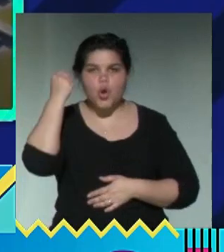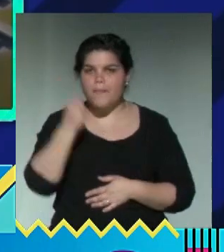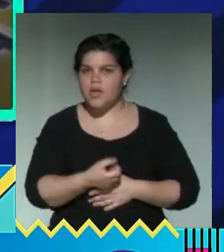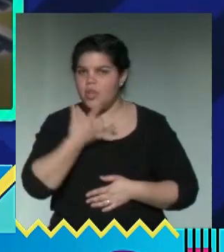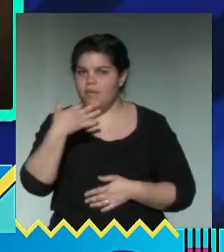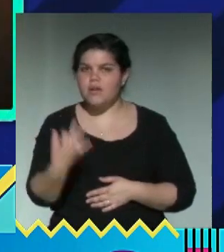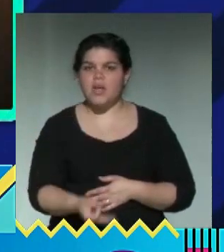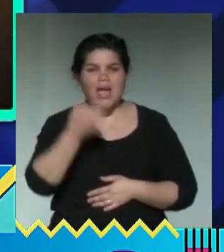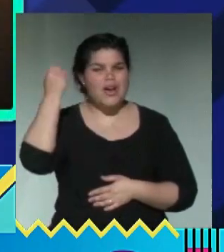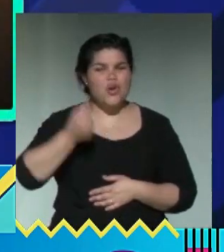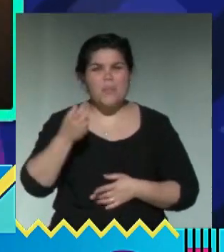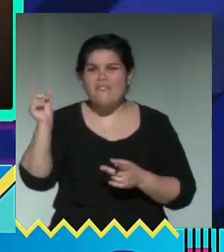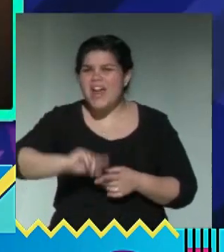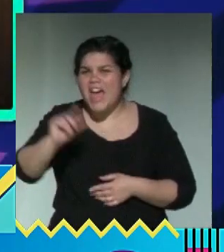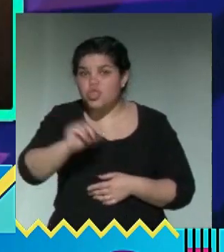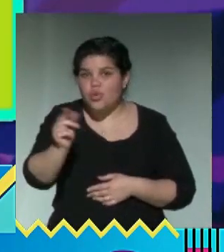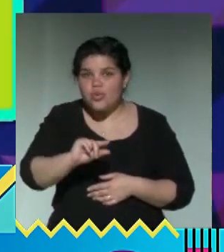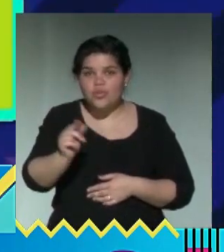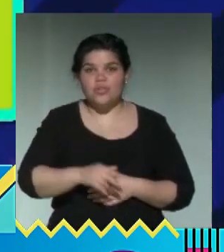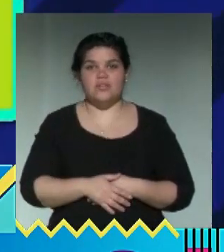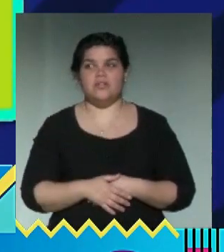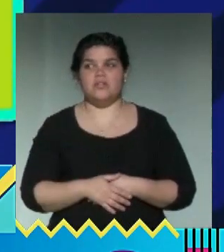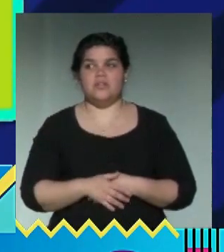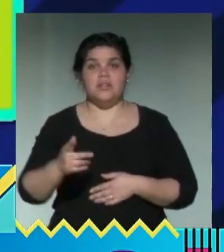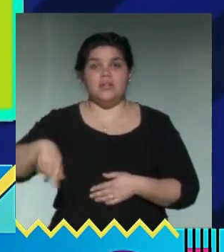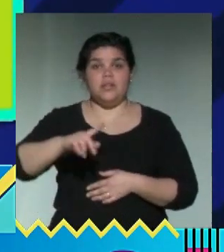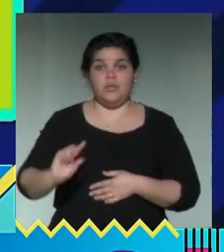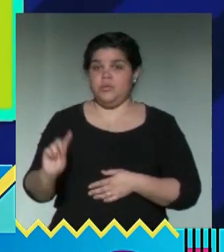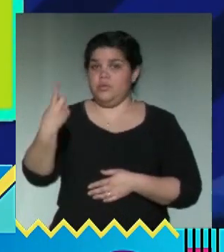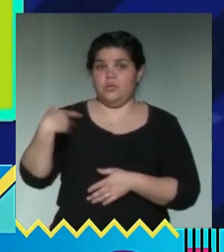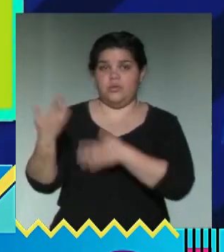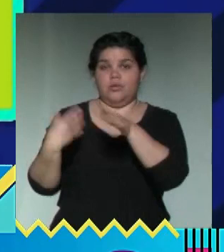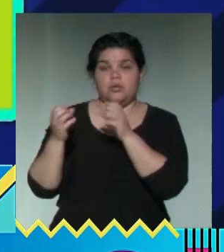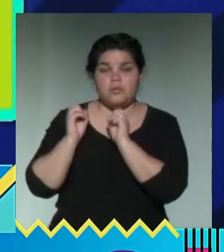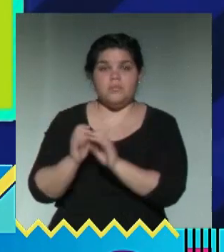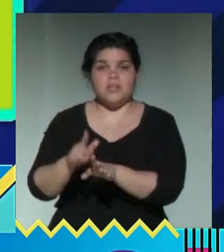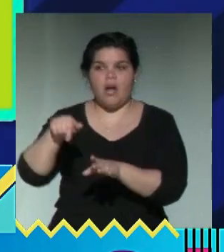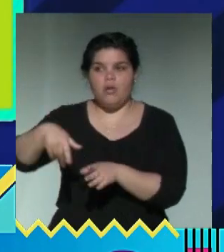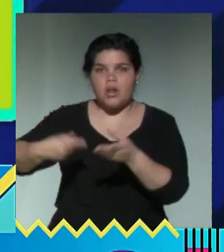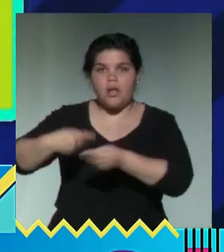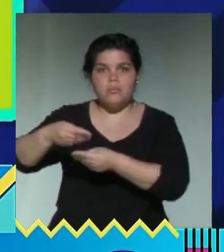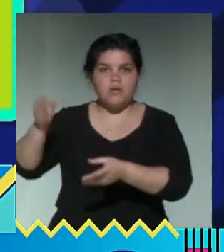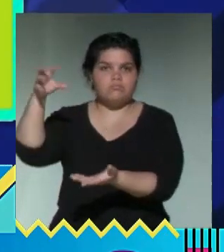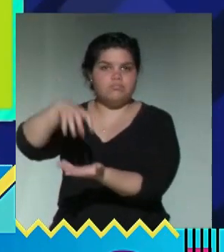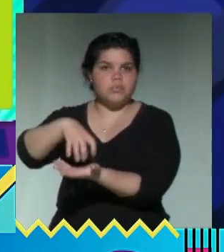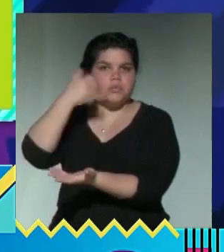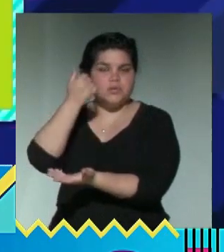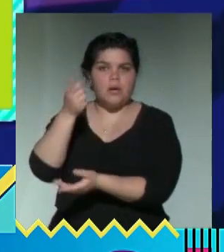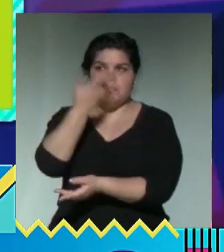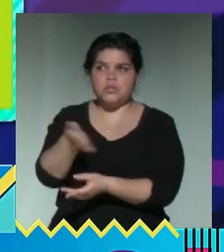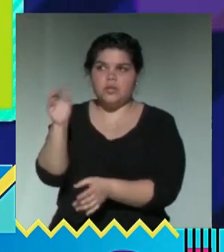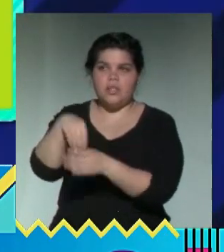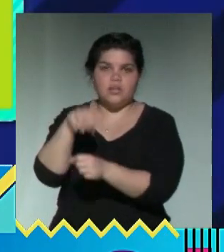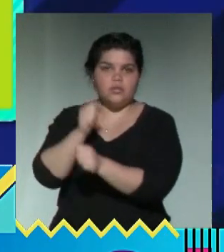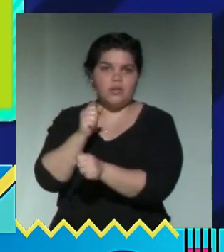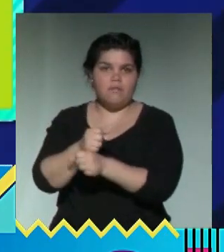y como están haciendo los chicos, de que realmente empezaron solos y ahora son una empresa con mucha gente que está trabajando, y es toda